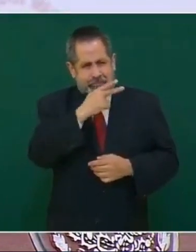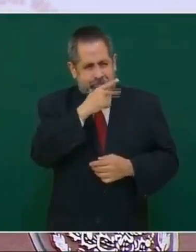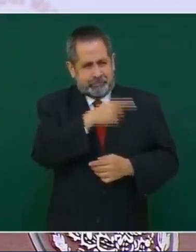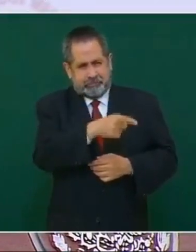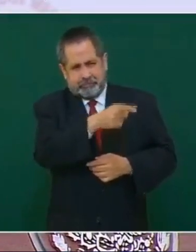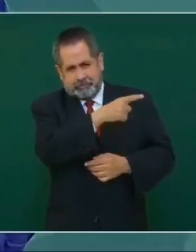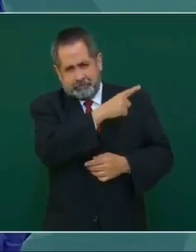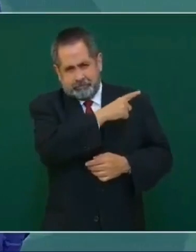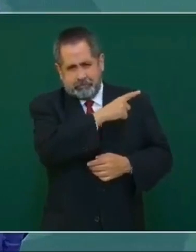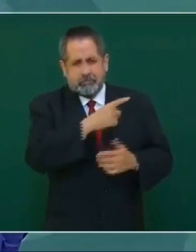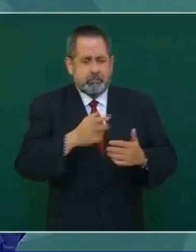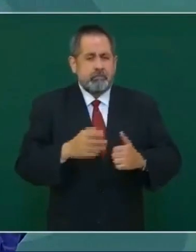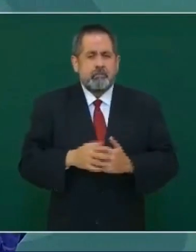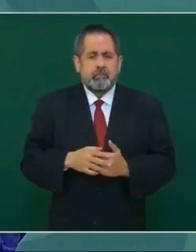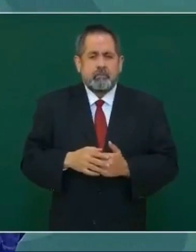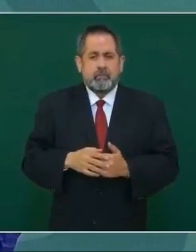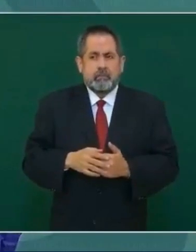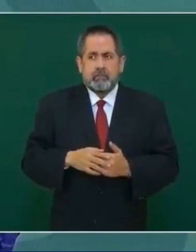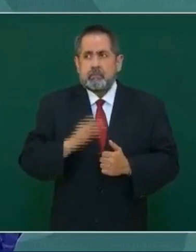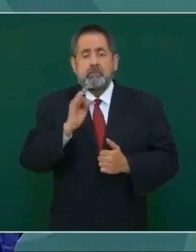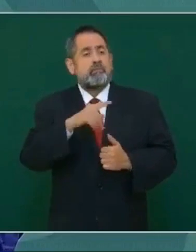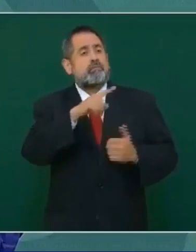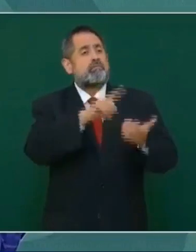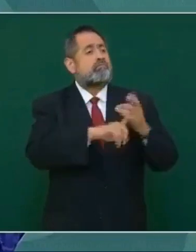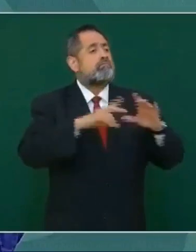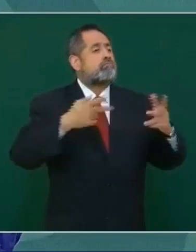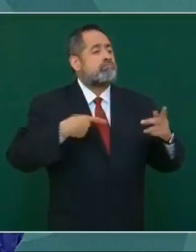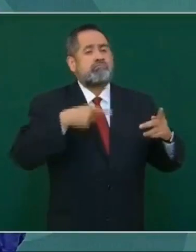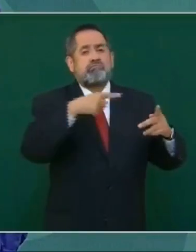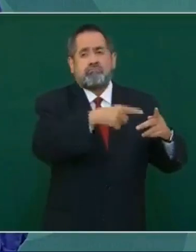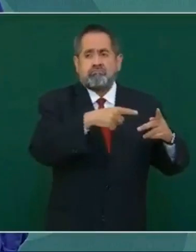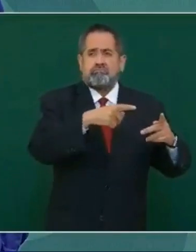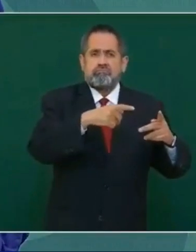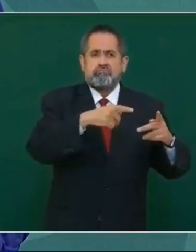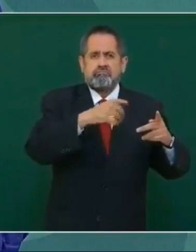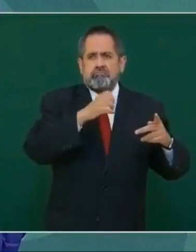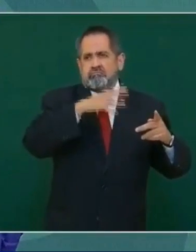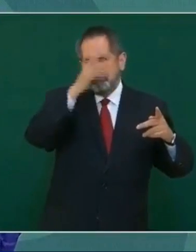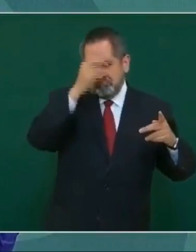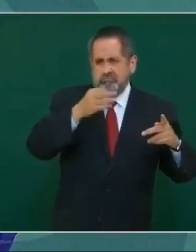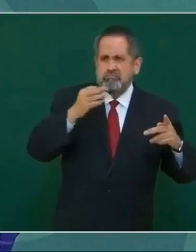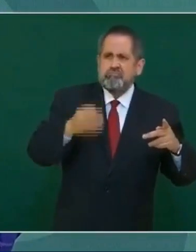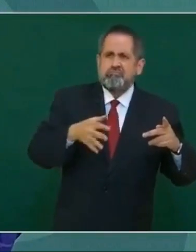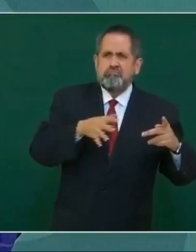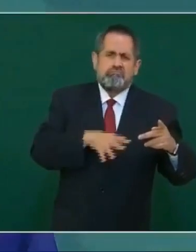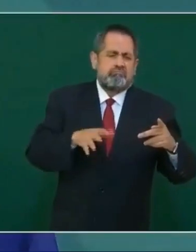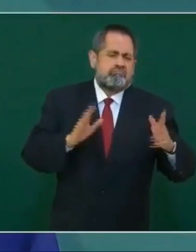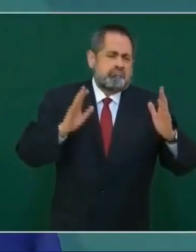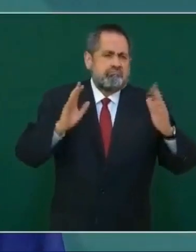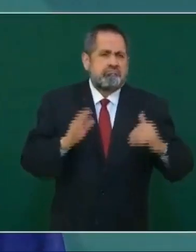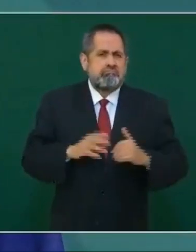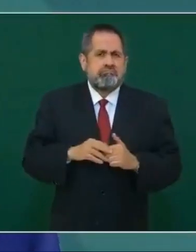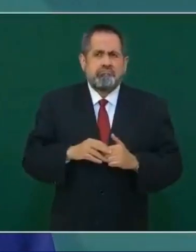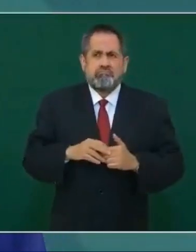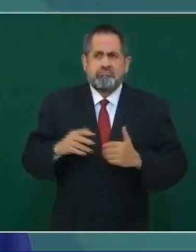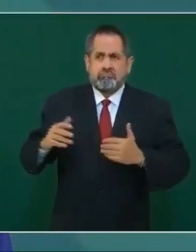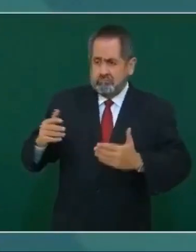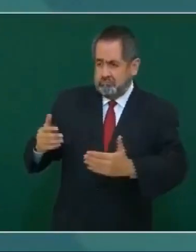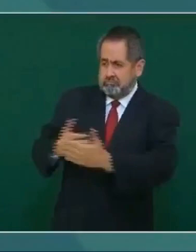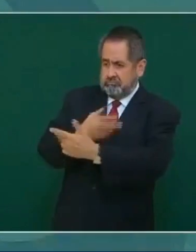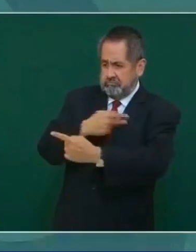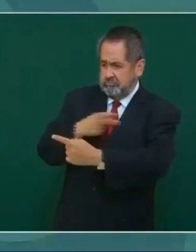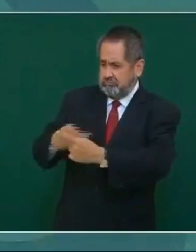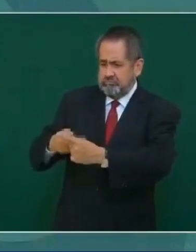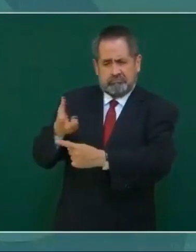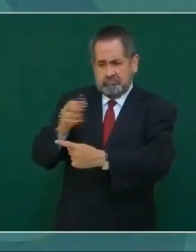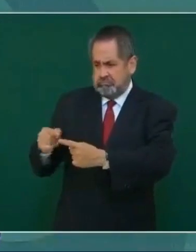y aceptabas y estabas de acuerdo de que el que nacía pobre tenía